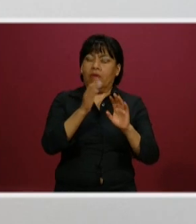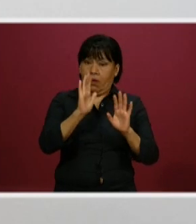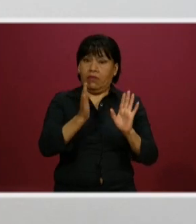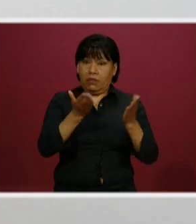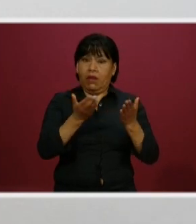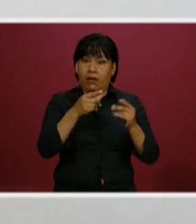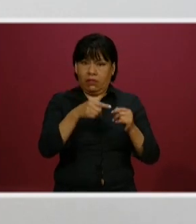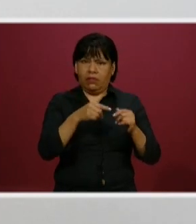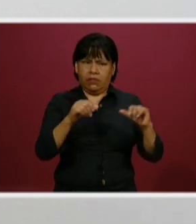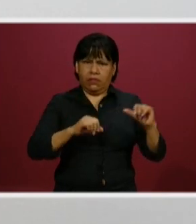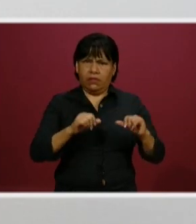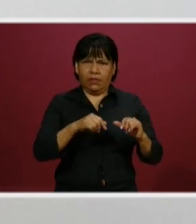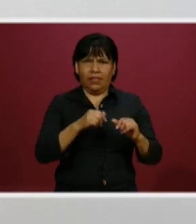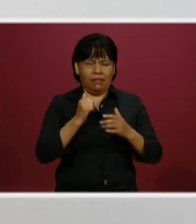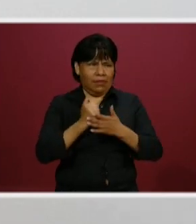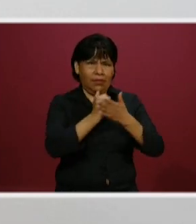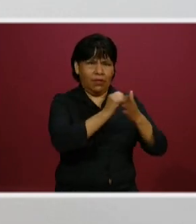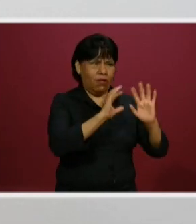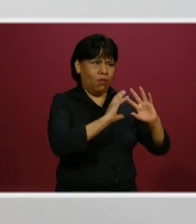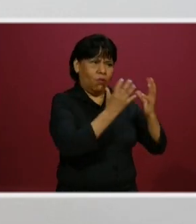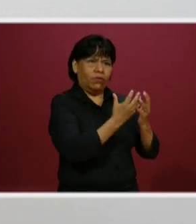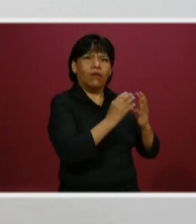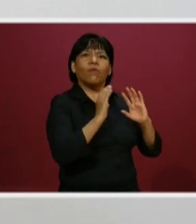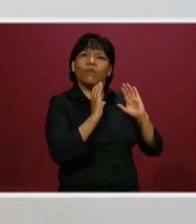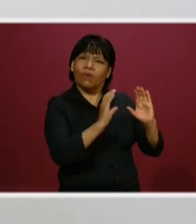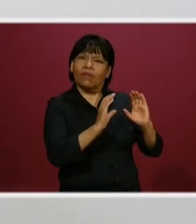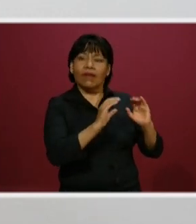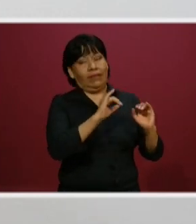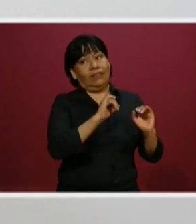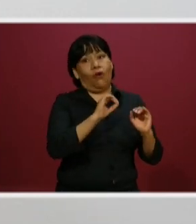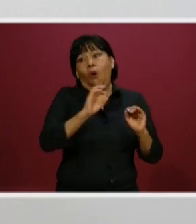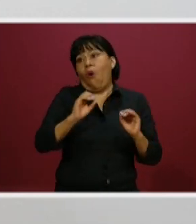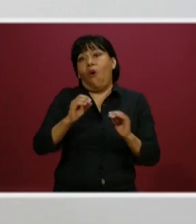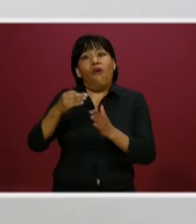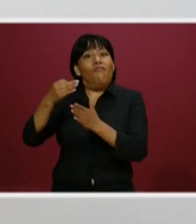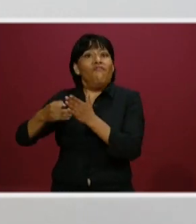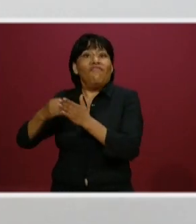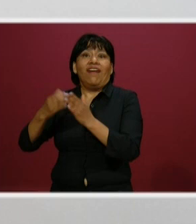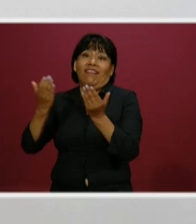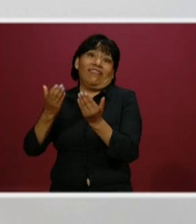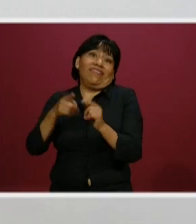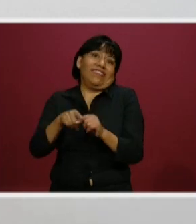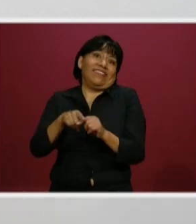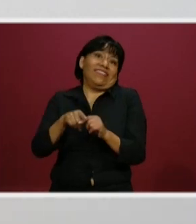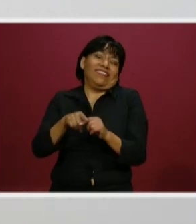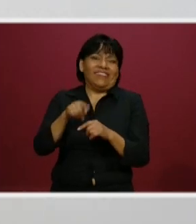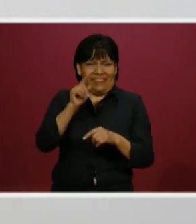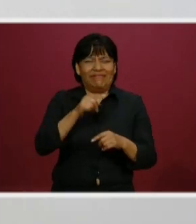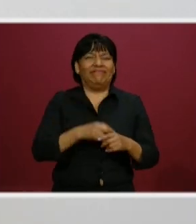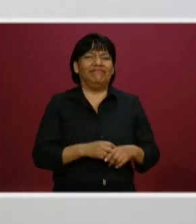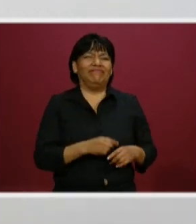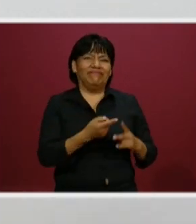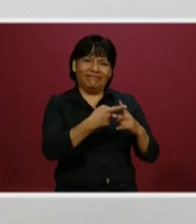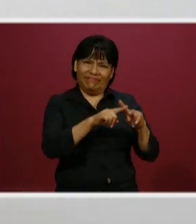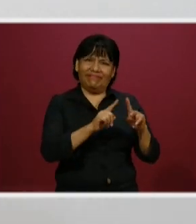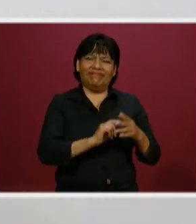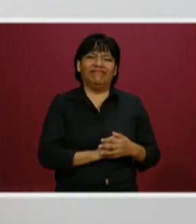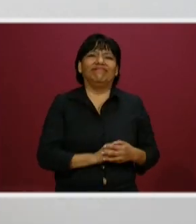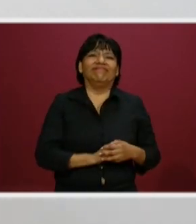hiciste esta acción a favor del cuidado del medio ambiente o si es que no lo ha realizado comencemos